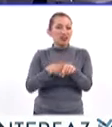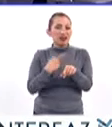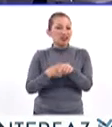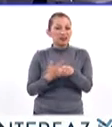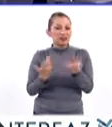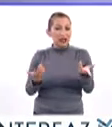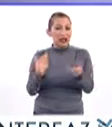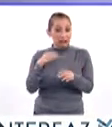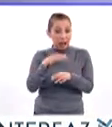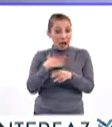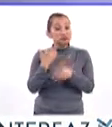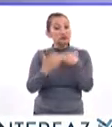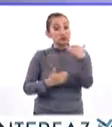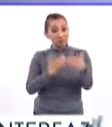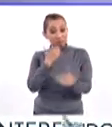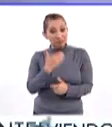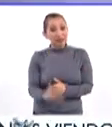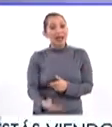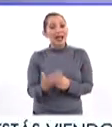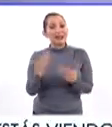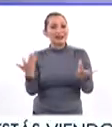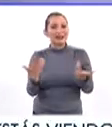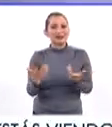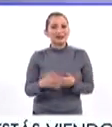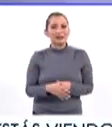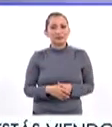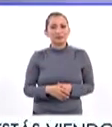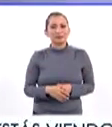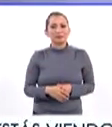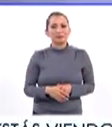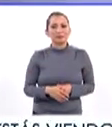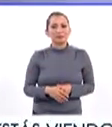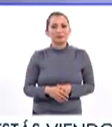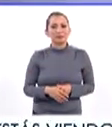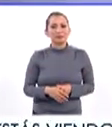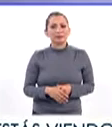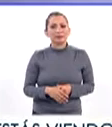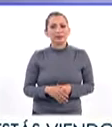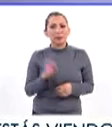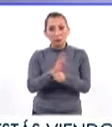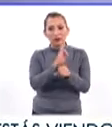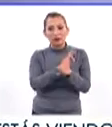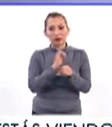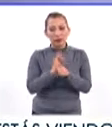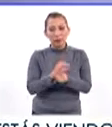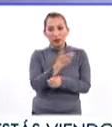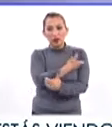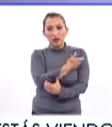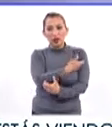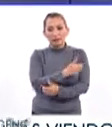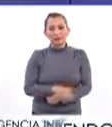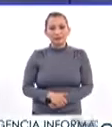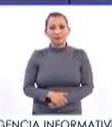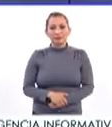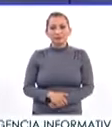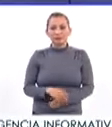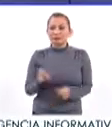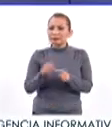enfermedades, que se ha logrado pues generar este tipo de protecciones mediante las vacunas. Si le parece